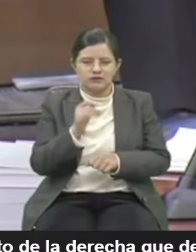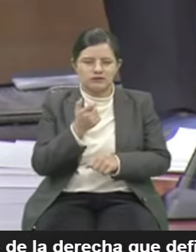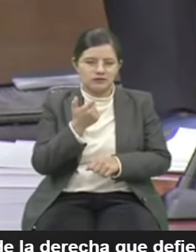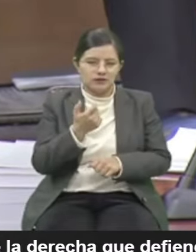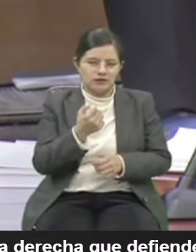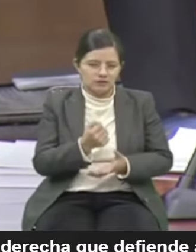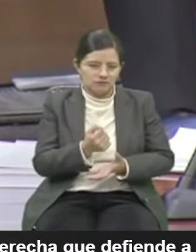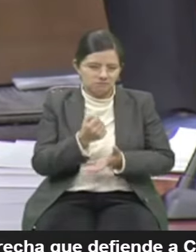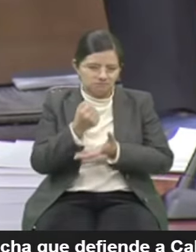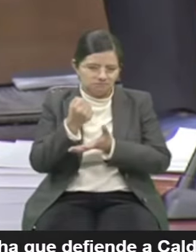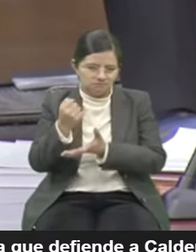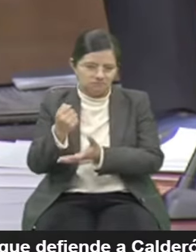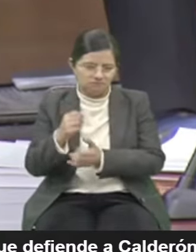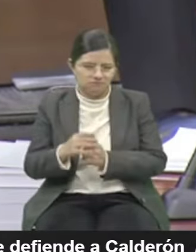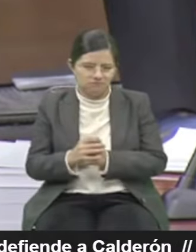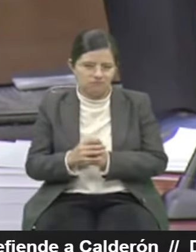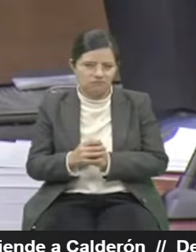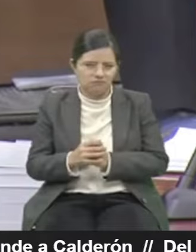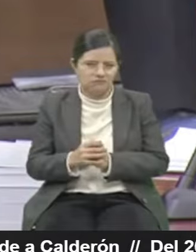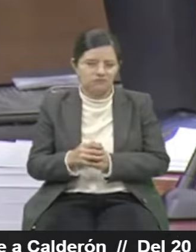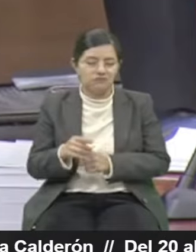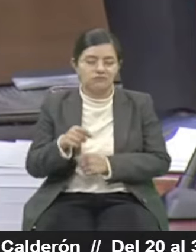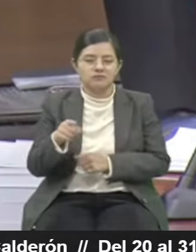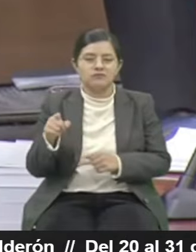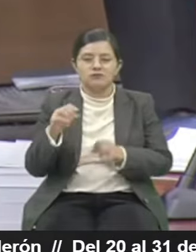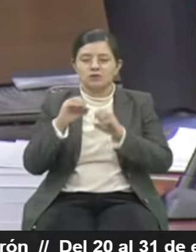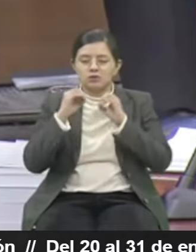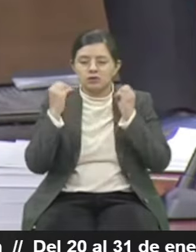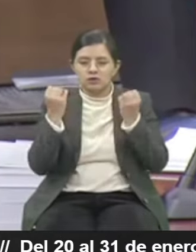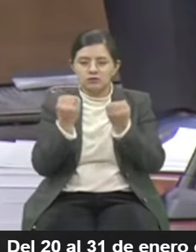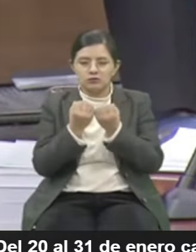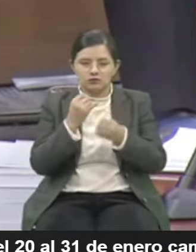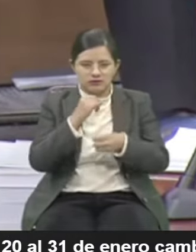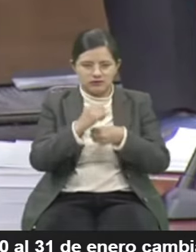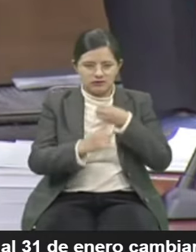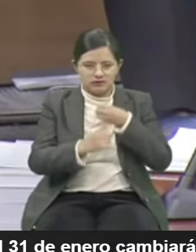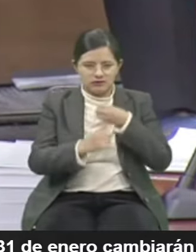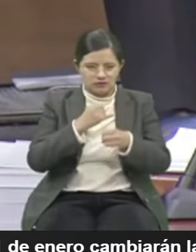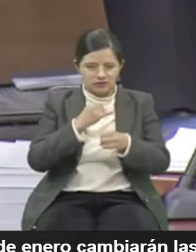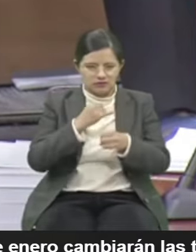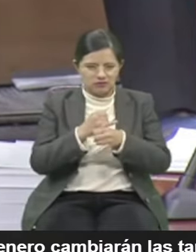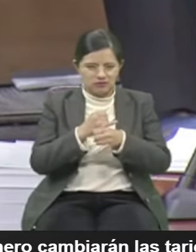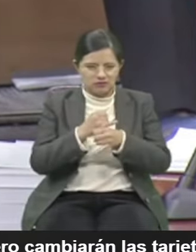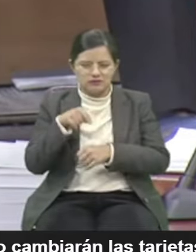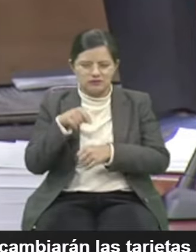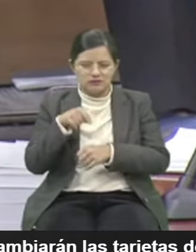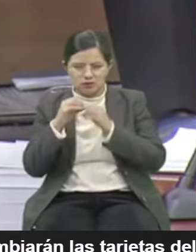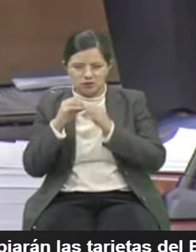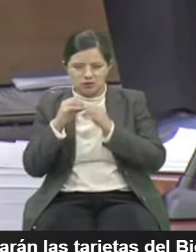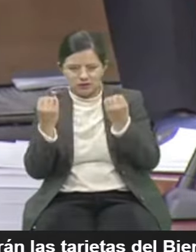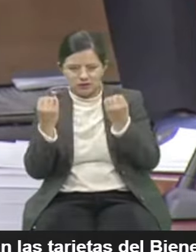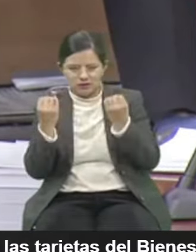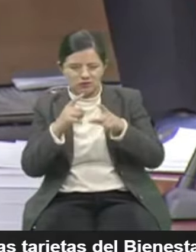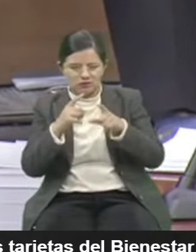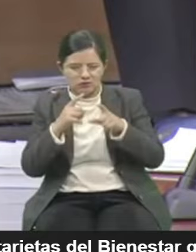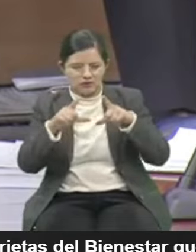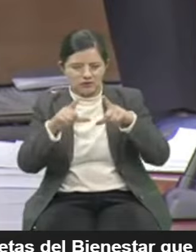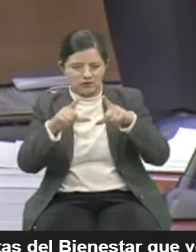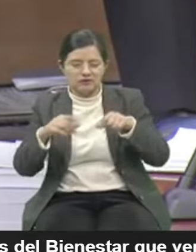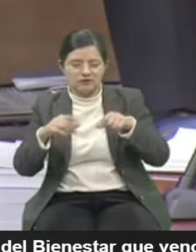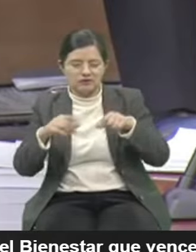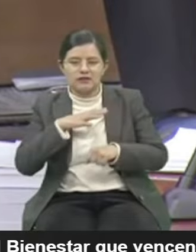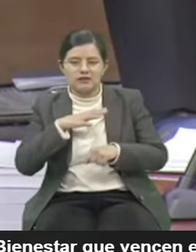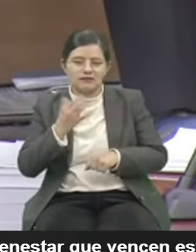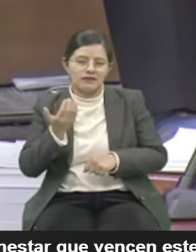recursos opaca de organismos internacionales a organismos inter nacionales en donde están